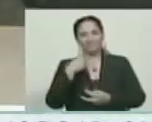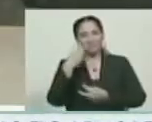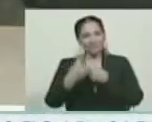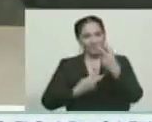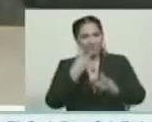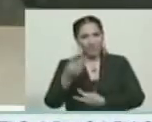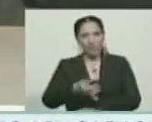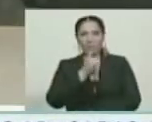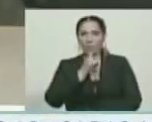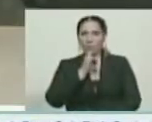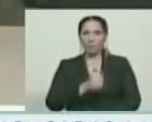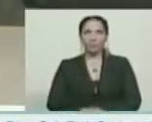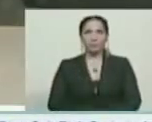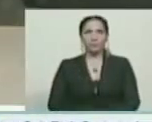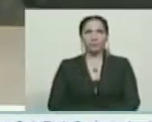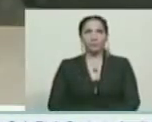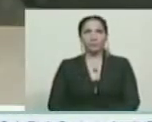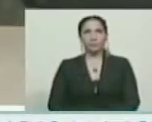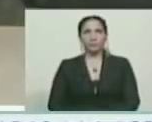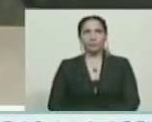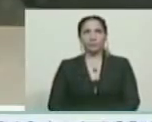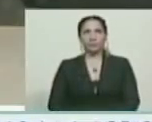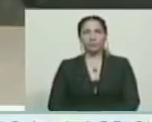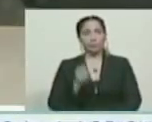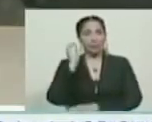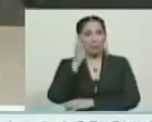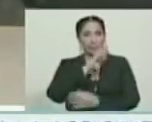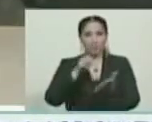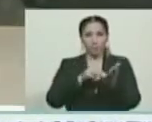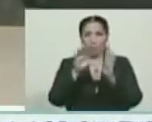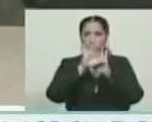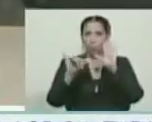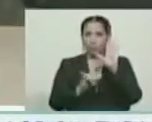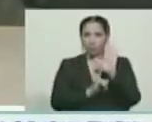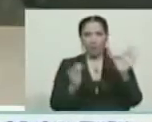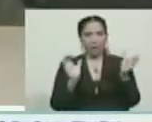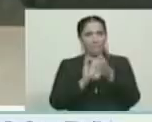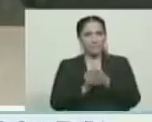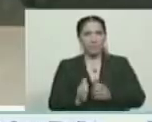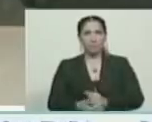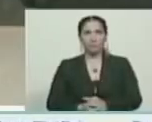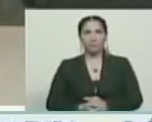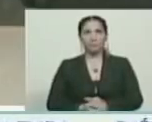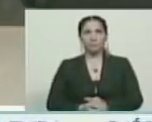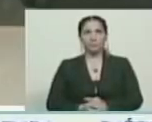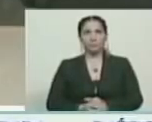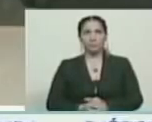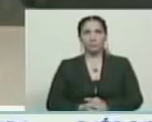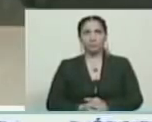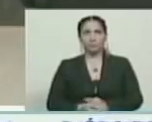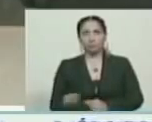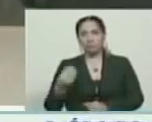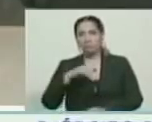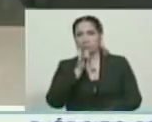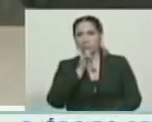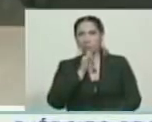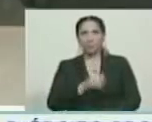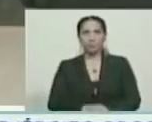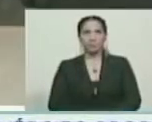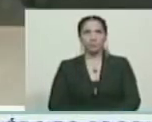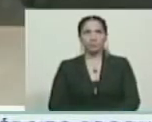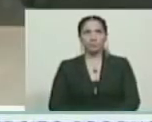Nosotros de inmediato nos vamos hasta la Asamblea Nacional Constituyente. Allí se encuentra nuestra compañera Maisel Patricia Bolívar con más información.